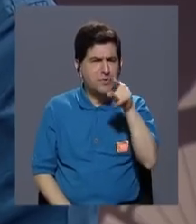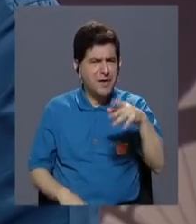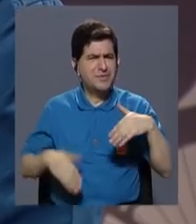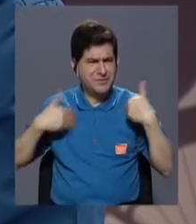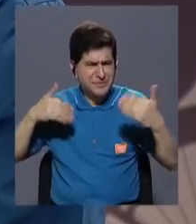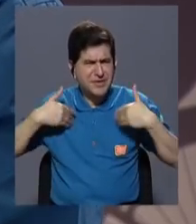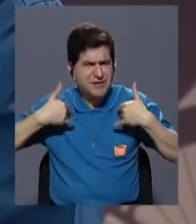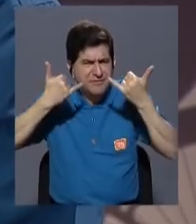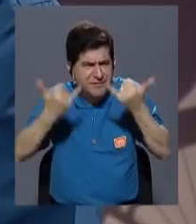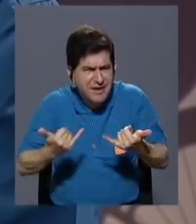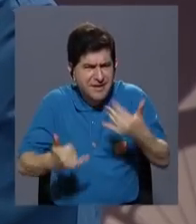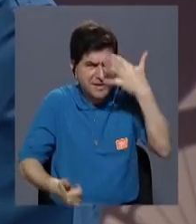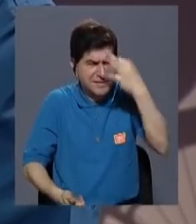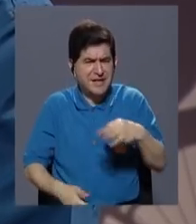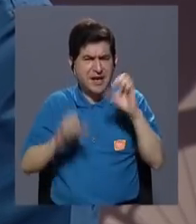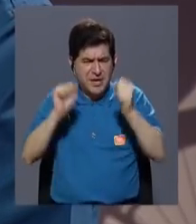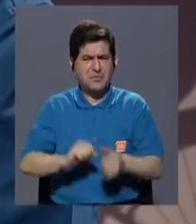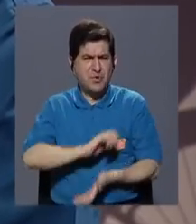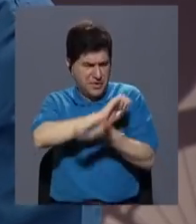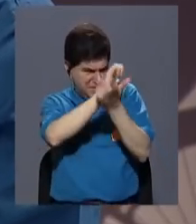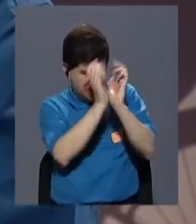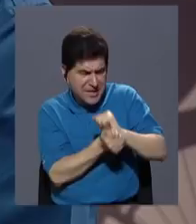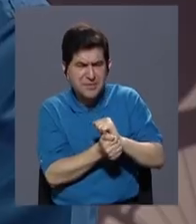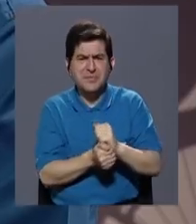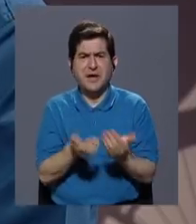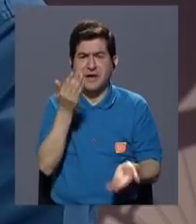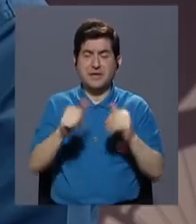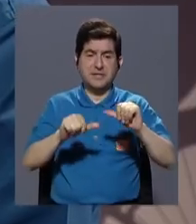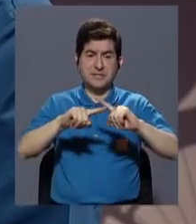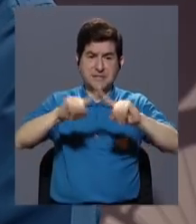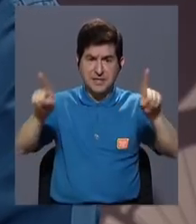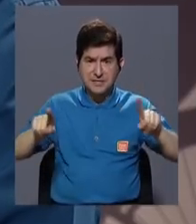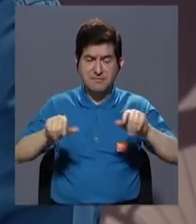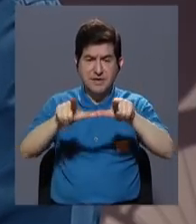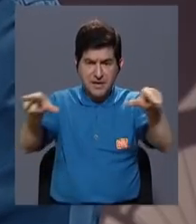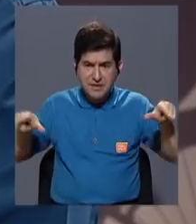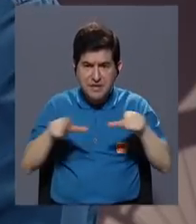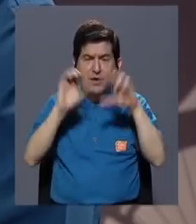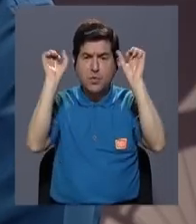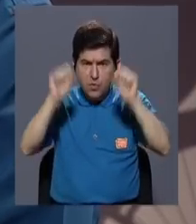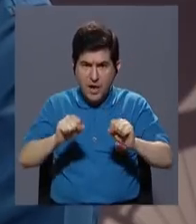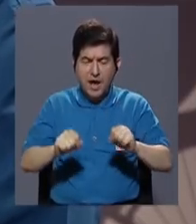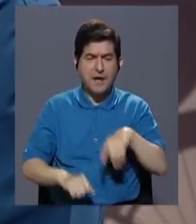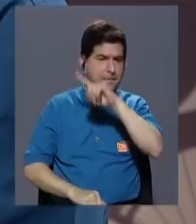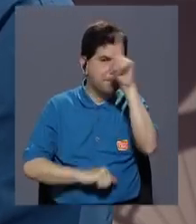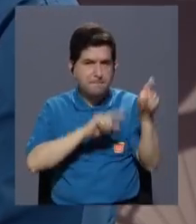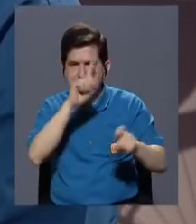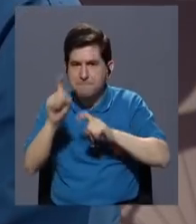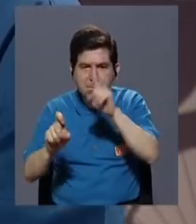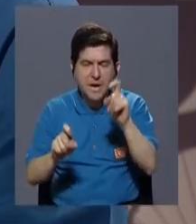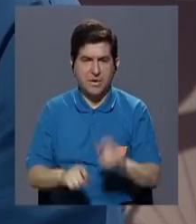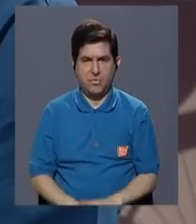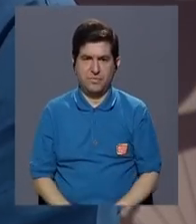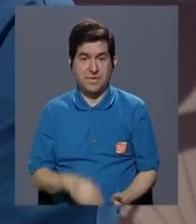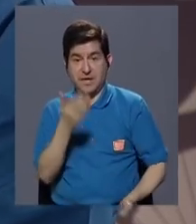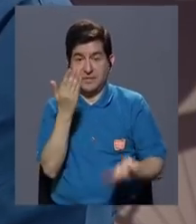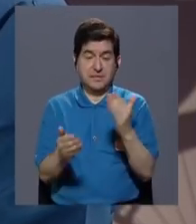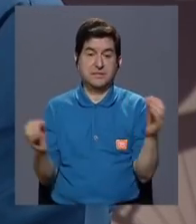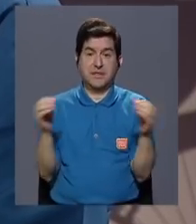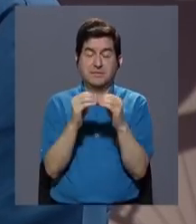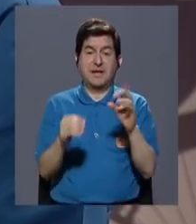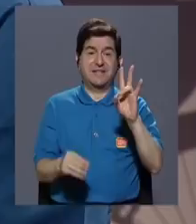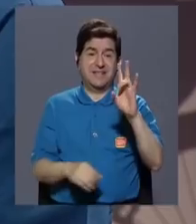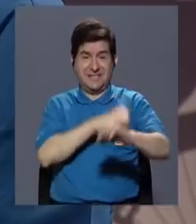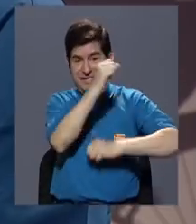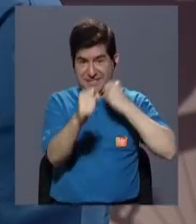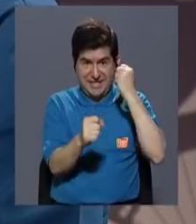lo que estás haciendo crees que puedes reinventarse que puedes llevarte hacia otro lugar y hacerse esas preguntas más teniendo más